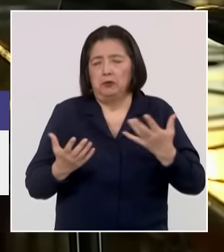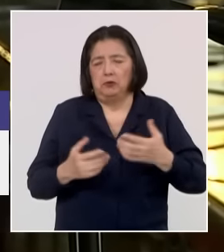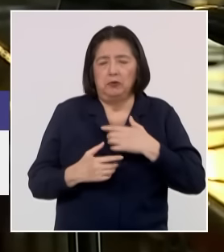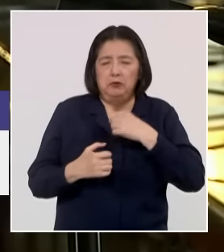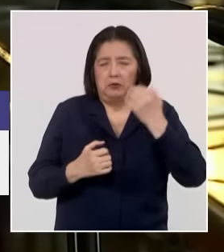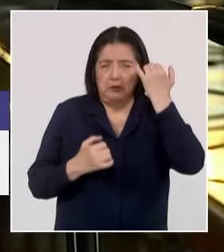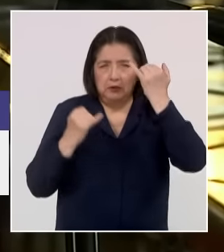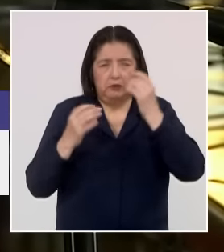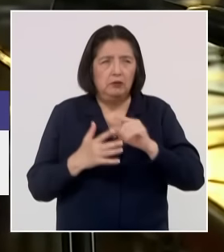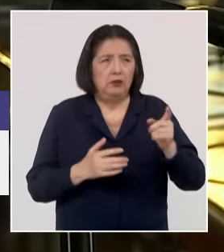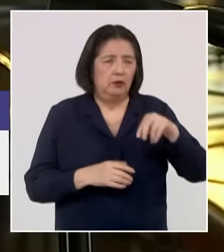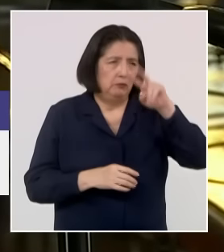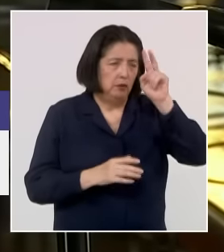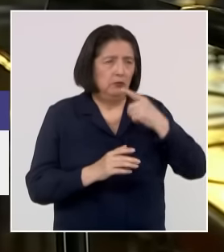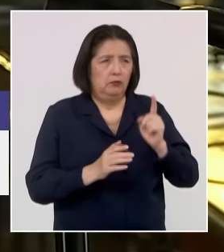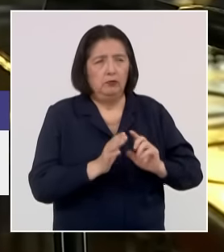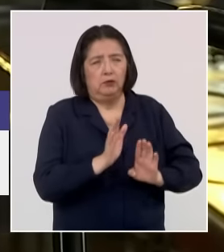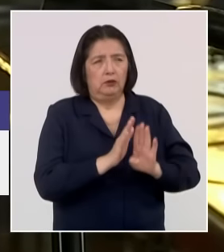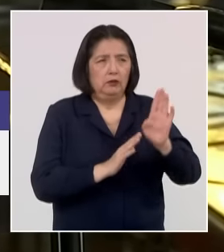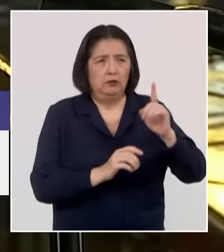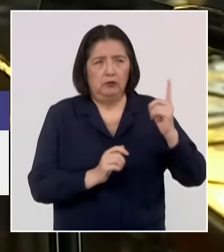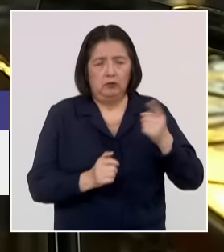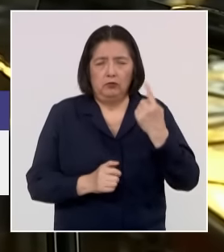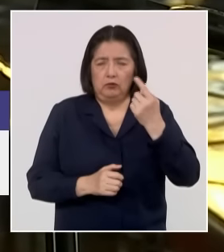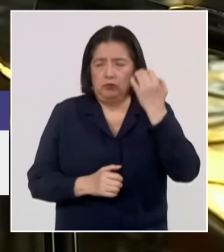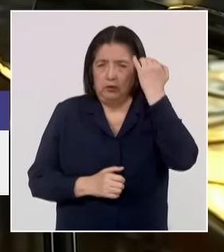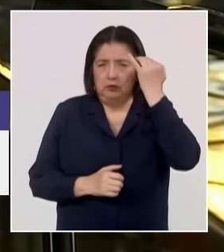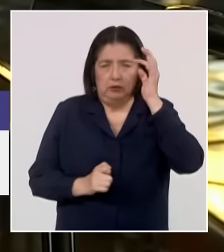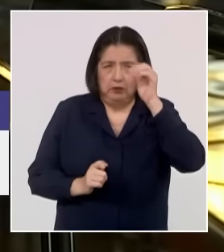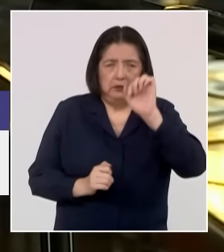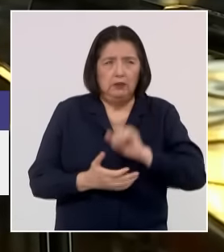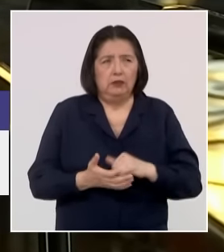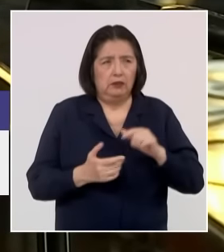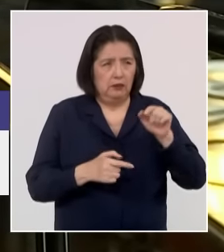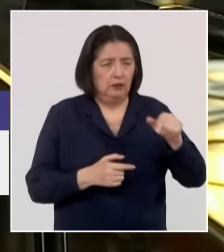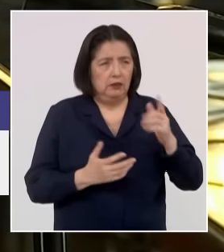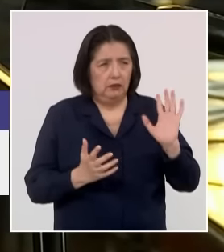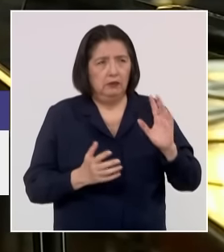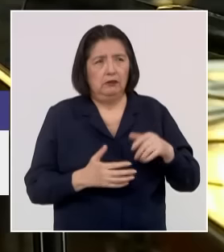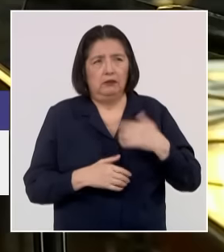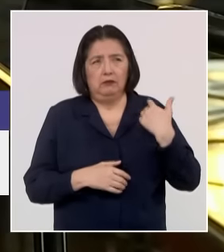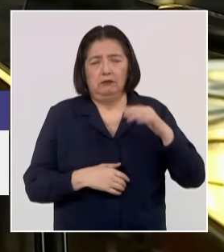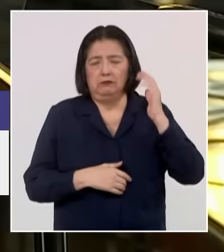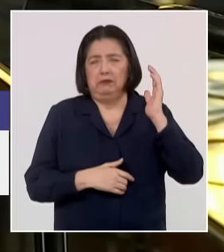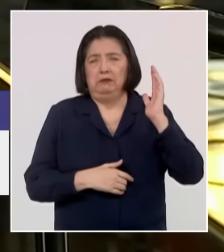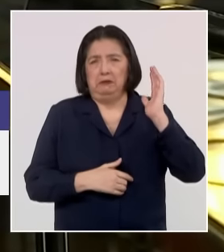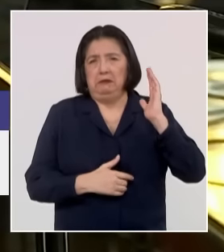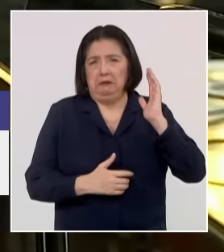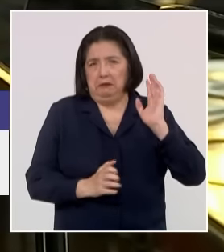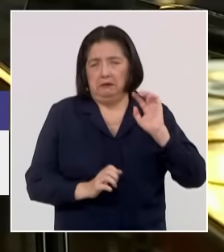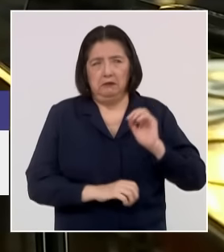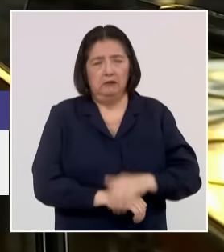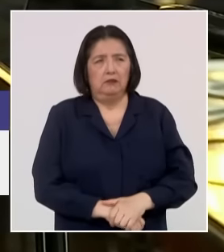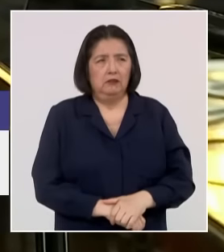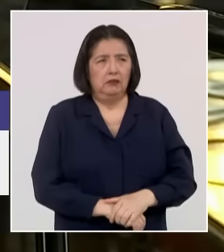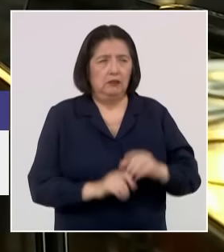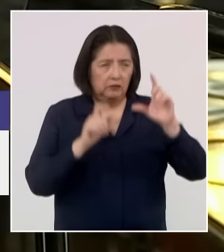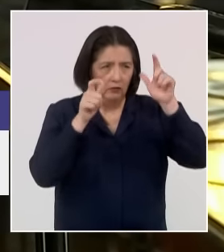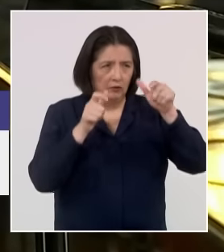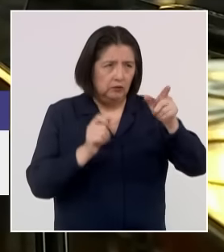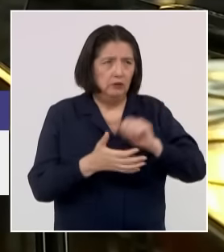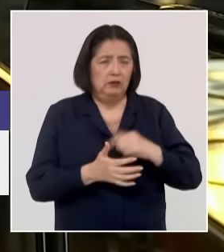se puede desarrollar si es que nos enmarcamos en ideologías y estas todavía anarquistas o radicales. A los